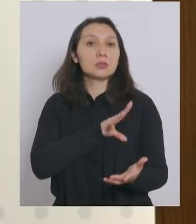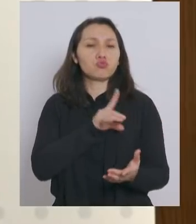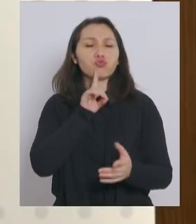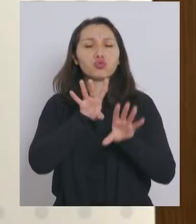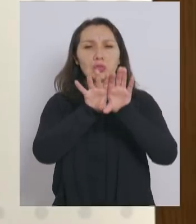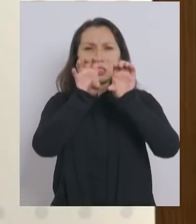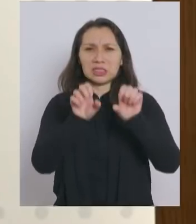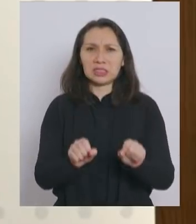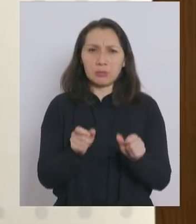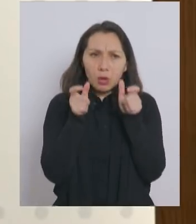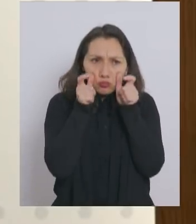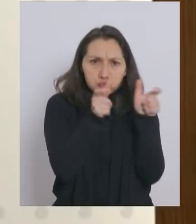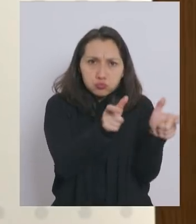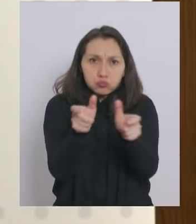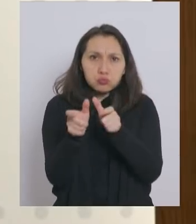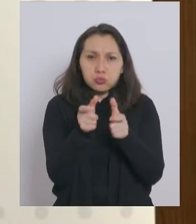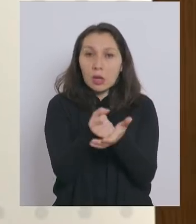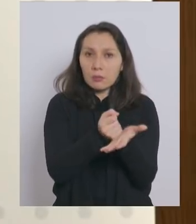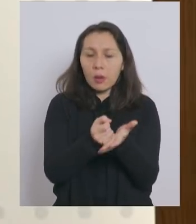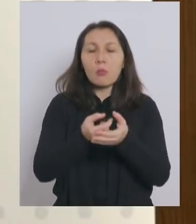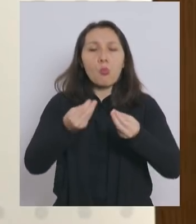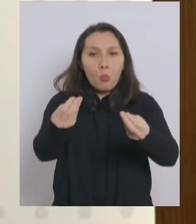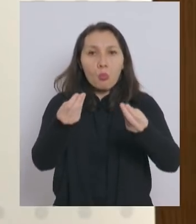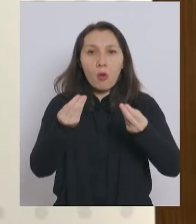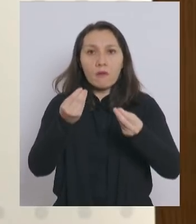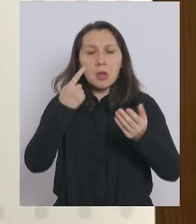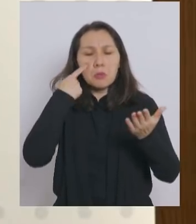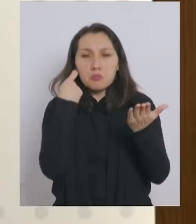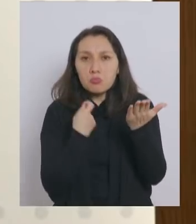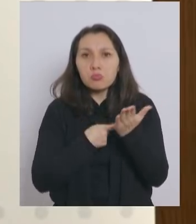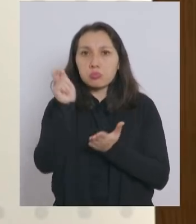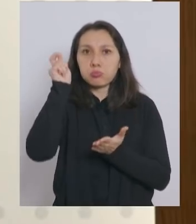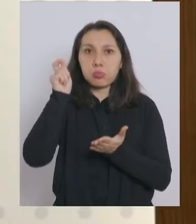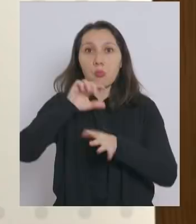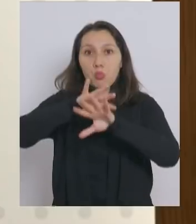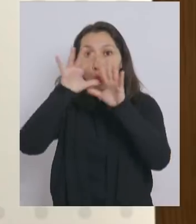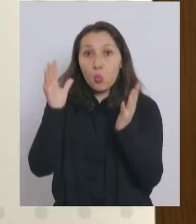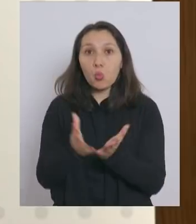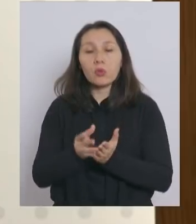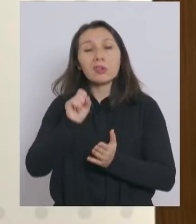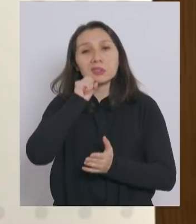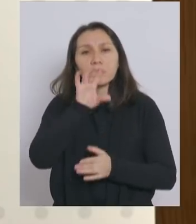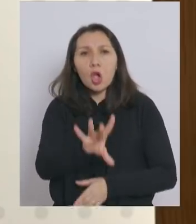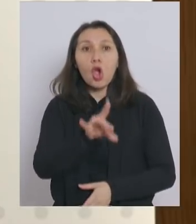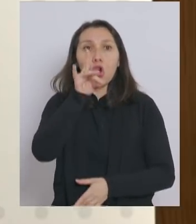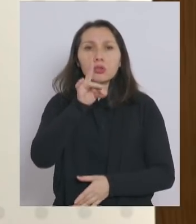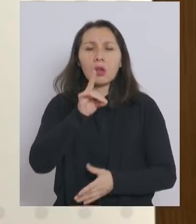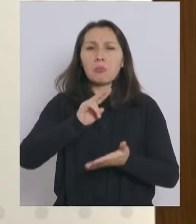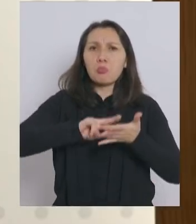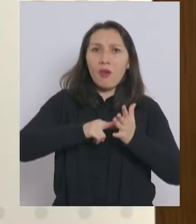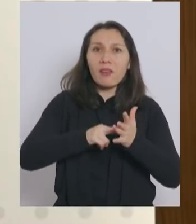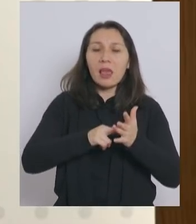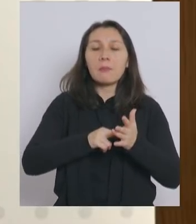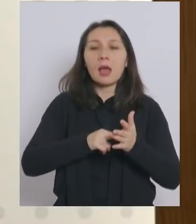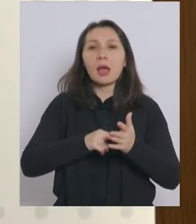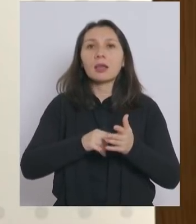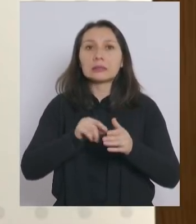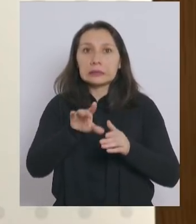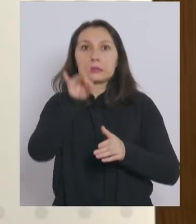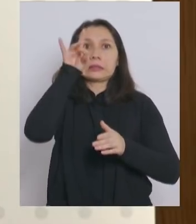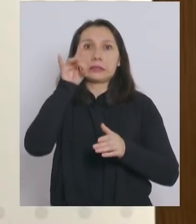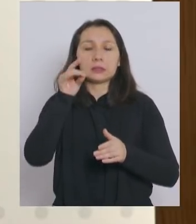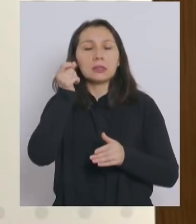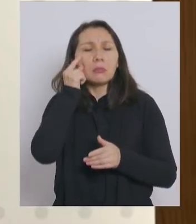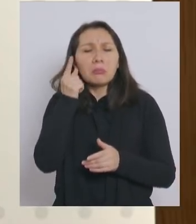sistema de farmacovigilancia muy bueno, reconocido a nivel mundial, que permite encontrar reacciones adversas. ¿Y esto por qué es importante